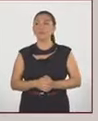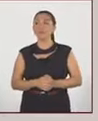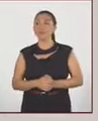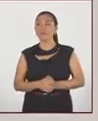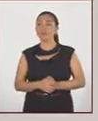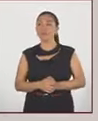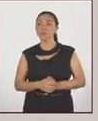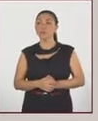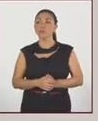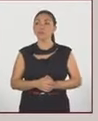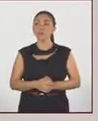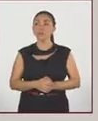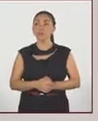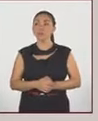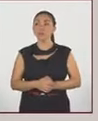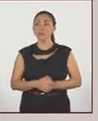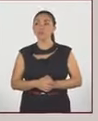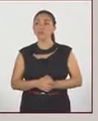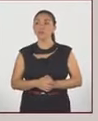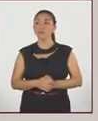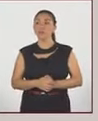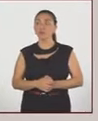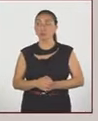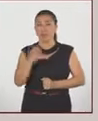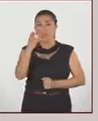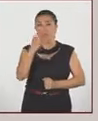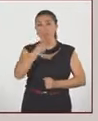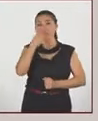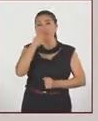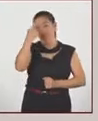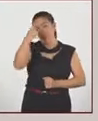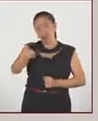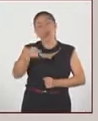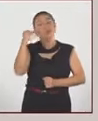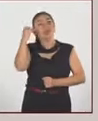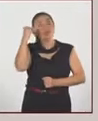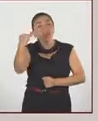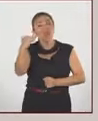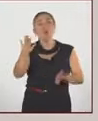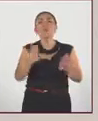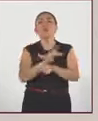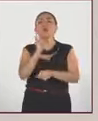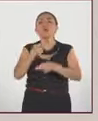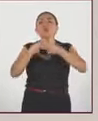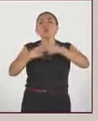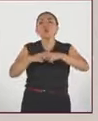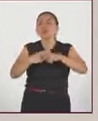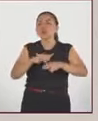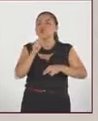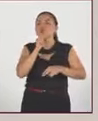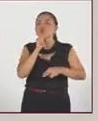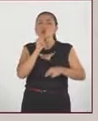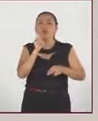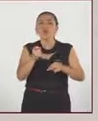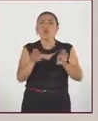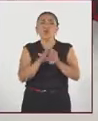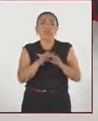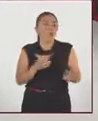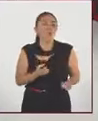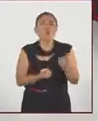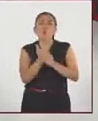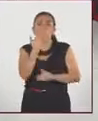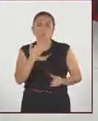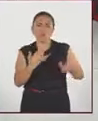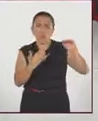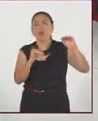te ayuda para poderlo trabajar? Sí. ¿O porque en ese momento todavía los huesos están...? Ambas. Ambas. Sí, el tiempo entre